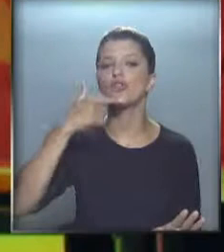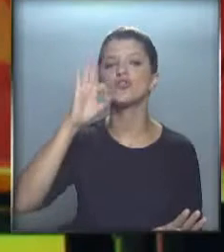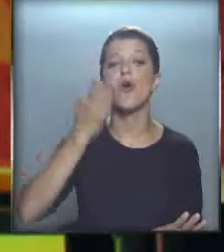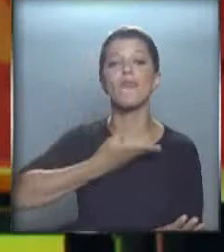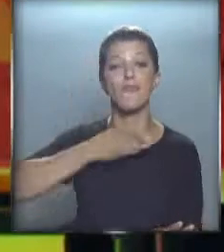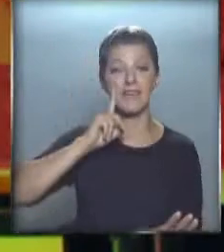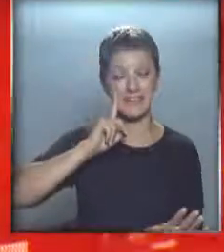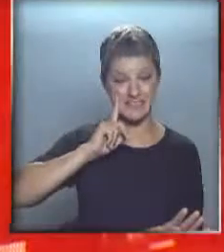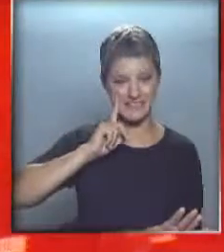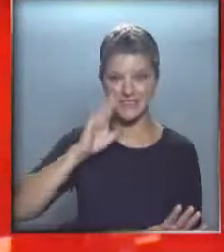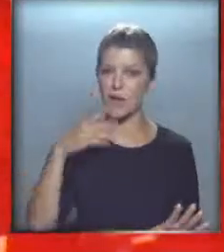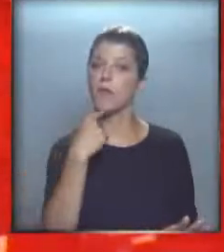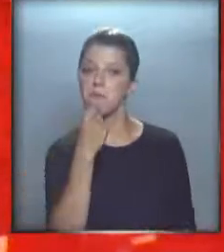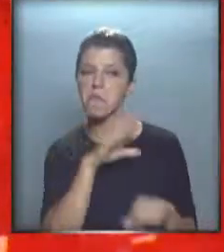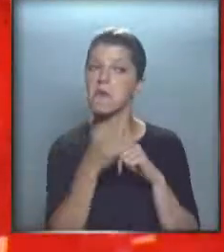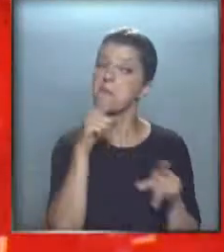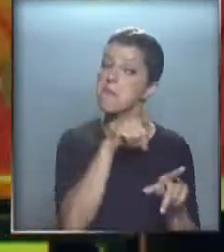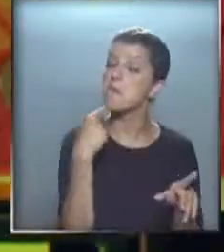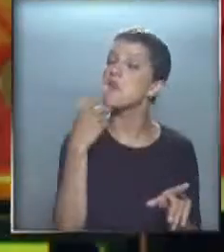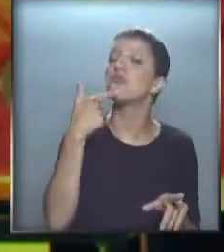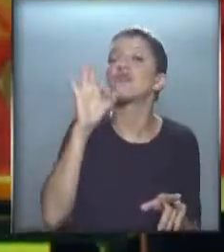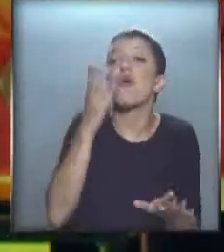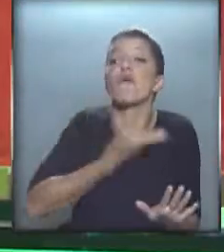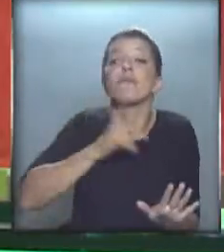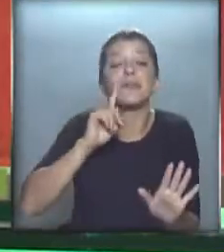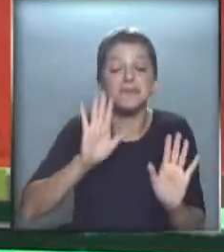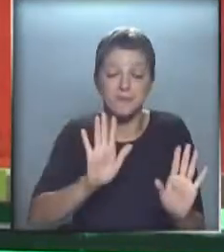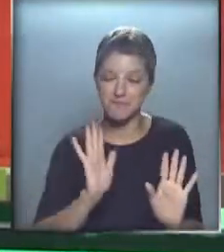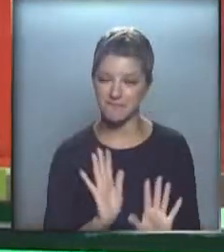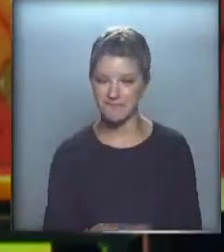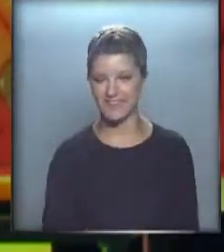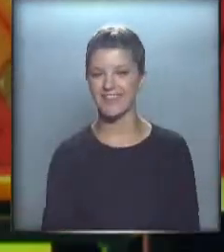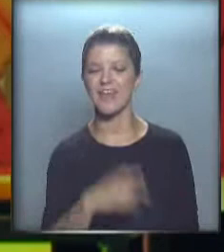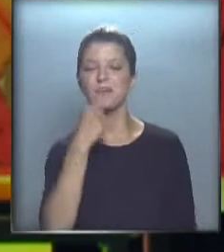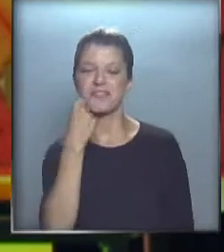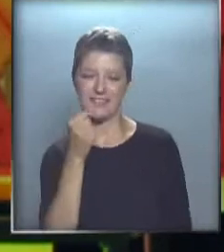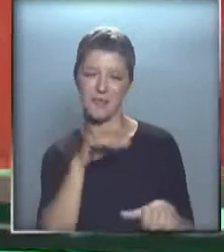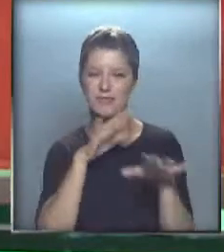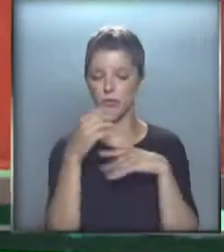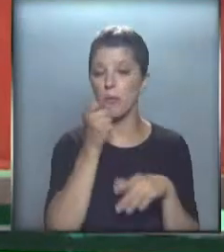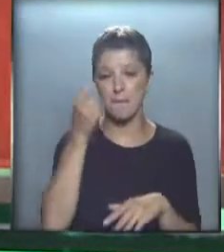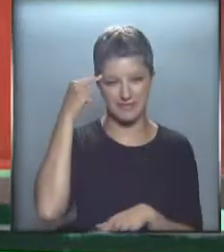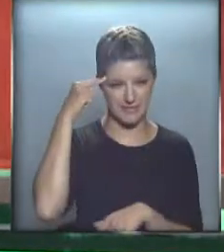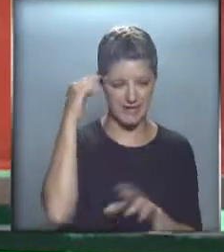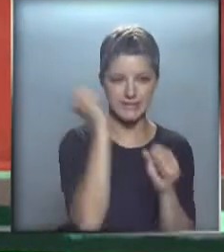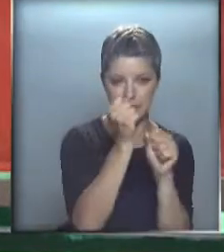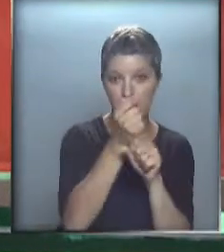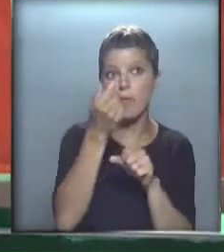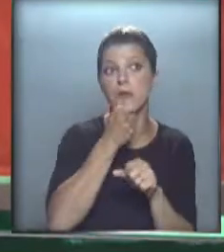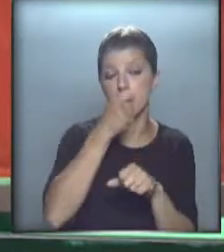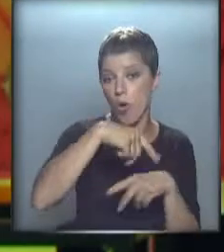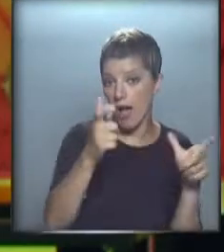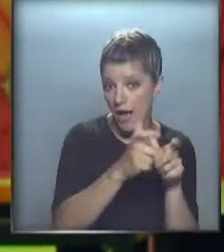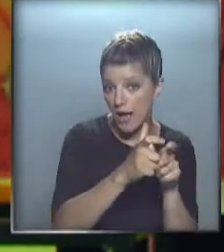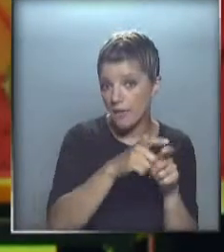¿no? Marcos Villalobos. Sí, nos hacemos amigos re rápido. No, pero en un momento así que parece que si laburás en un lado no puedes laburar en el otro, vos pasaste por la experiencia de